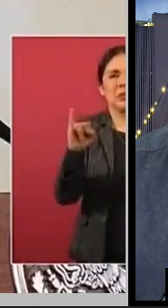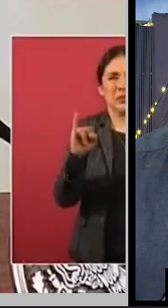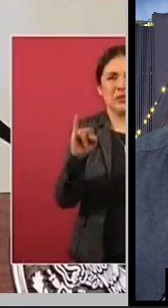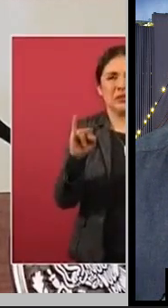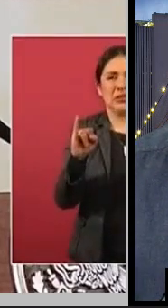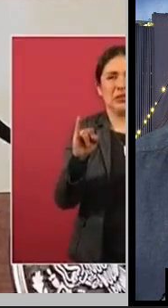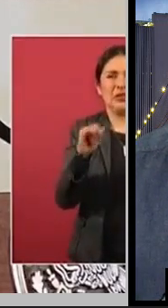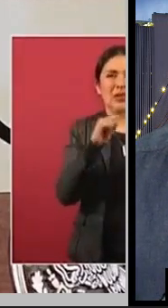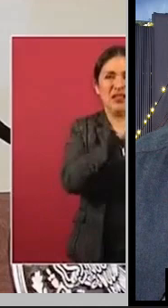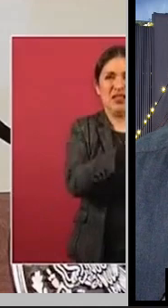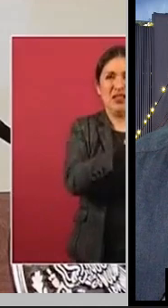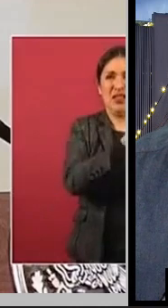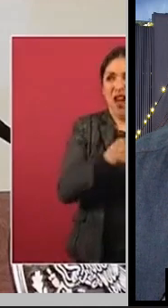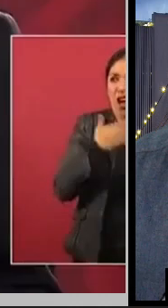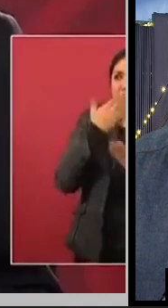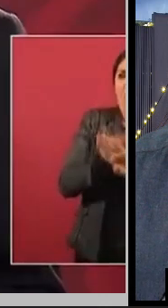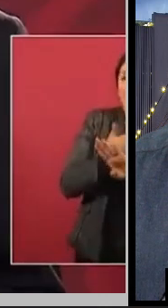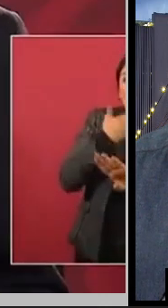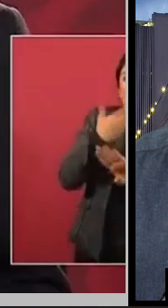en